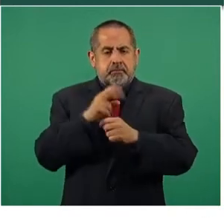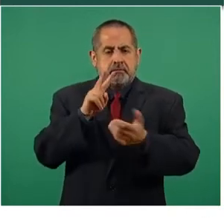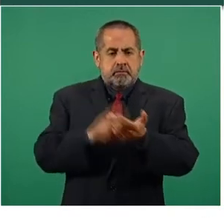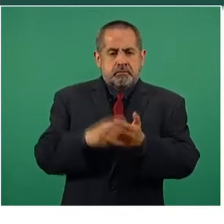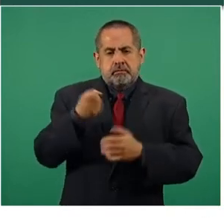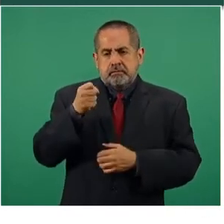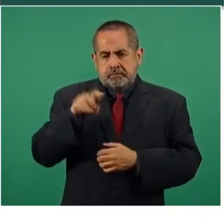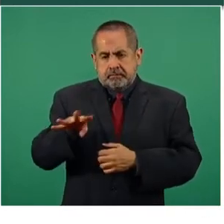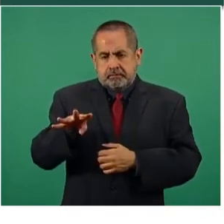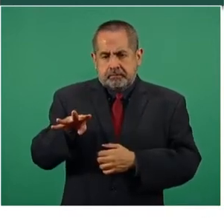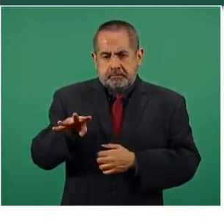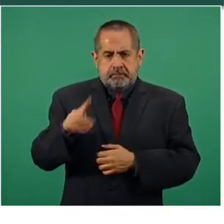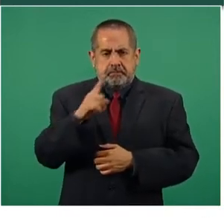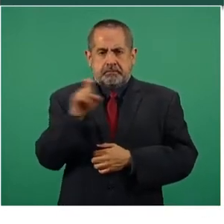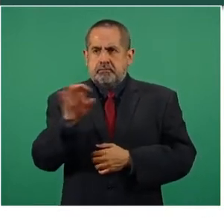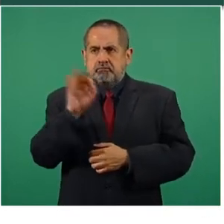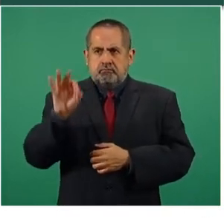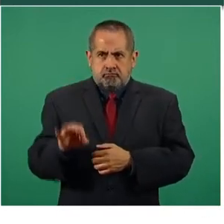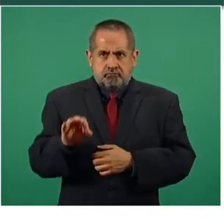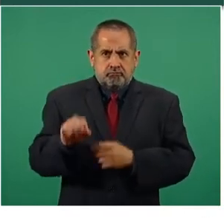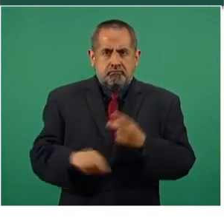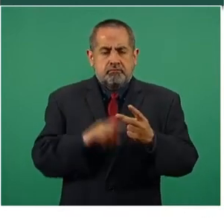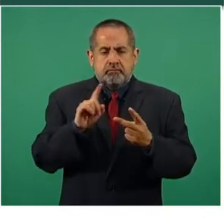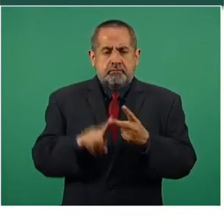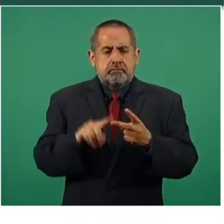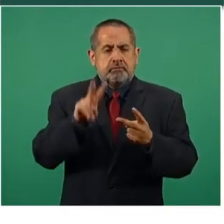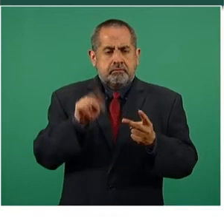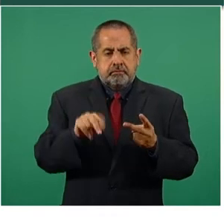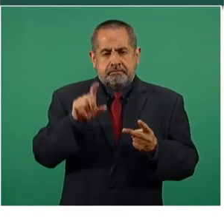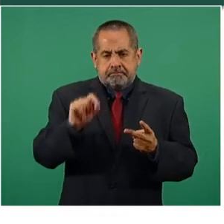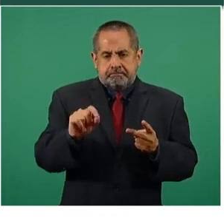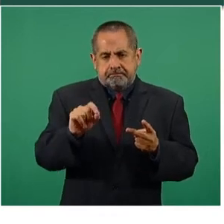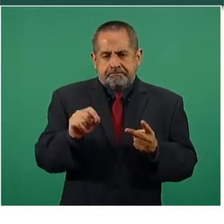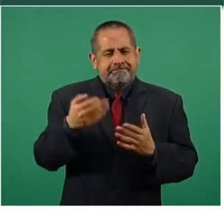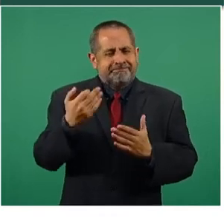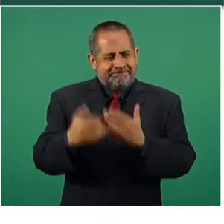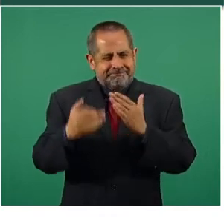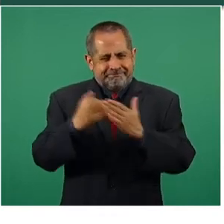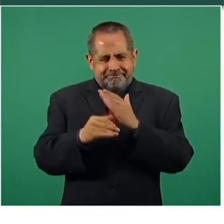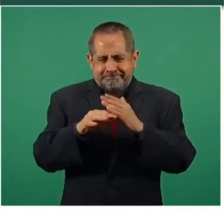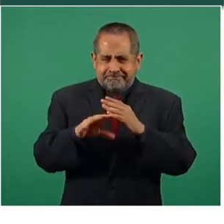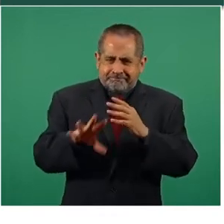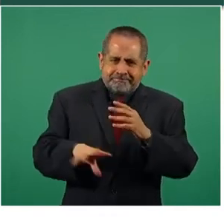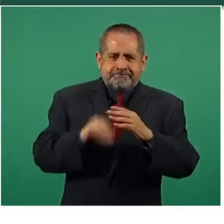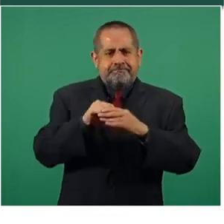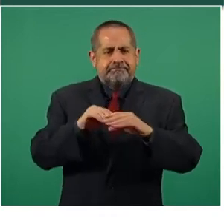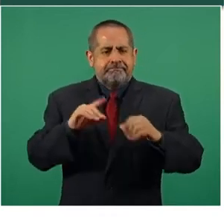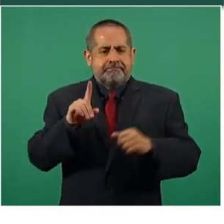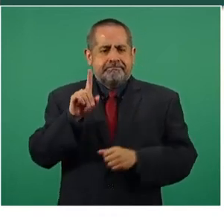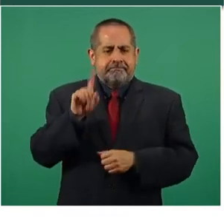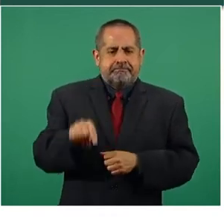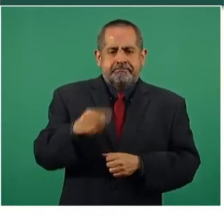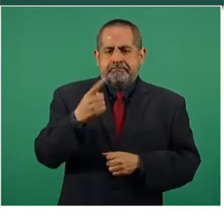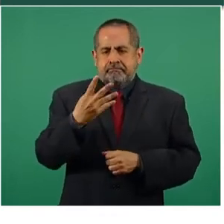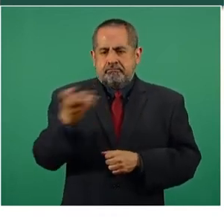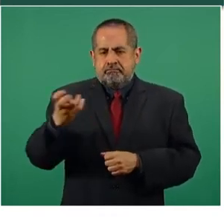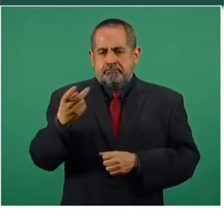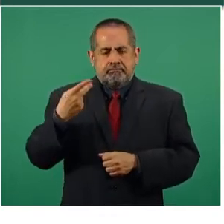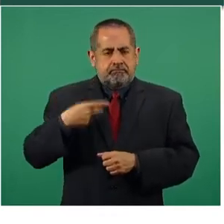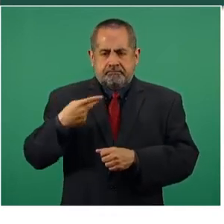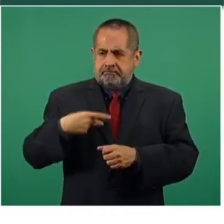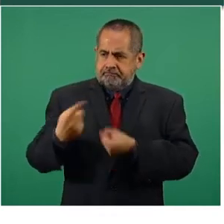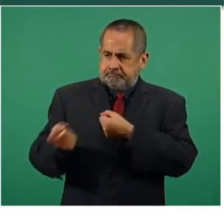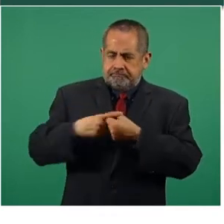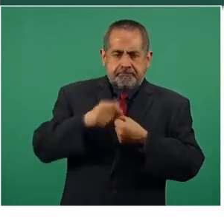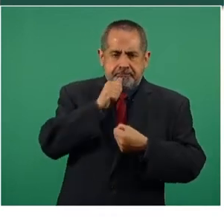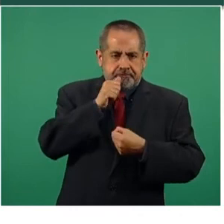2019 tuvimos el 100%, el 2020 nos queda todavía por cubrir 1.400 elementos.